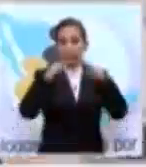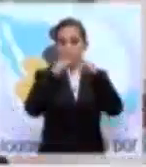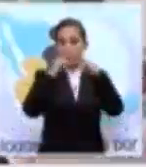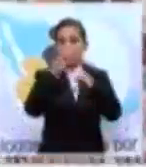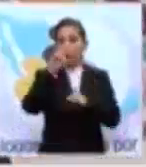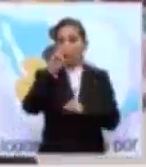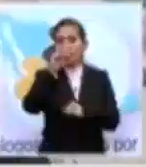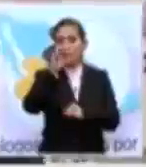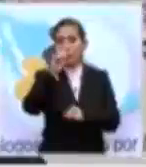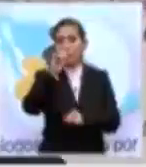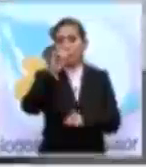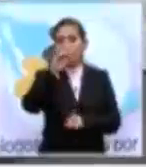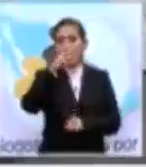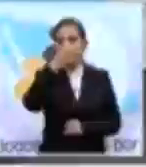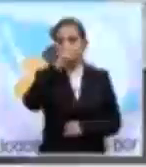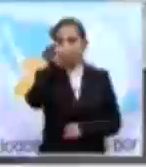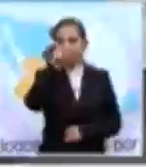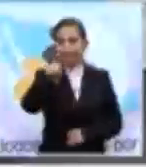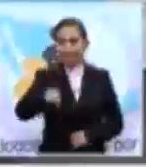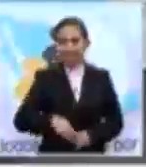Domínguez.